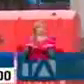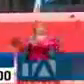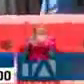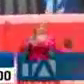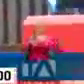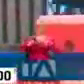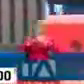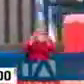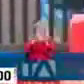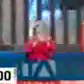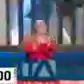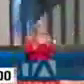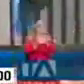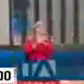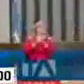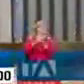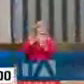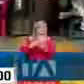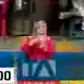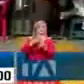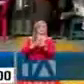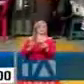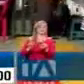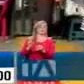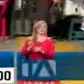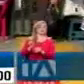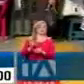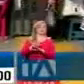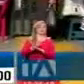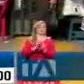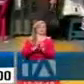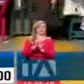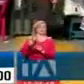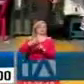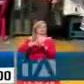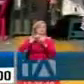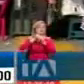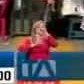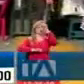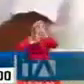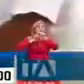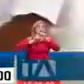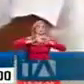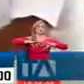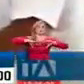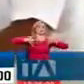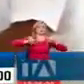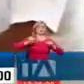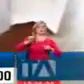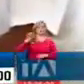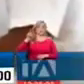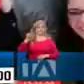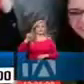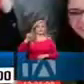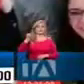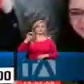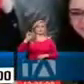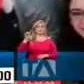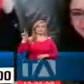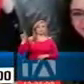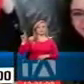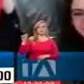de su nómina y cobrando puntualmente su sueldo. Casi un mes después que salió a la luz por primera vez el nombre de Daniel Salcedo, Carla